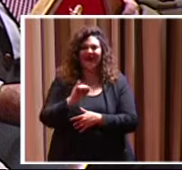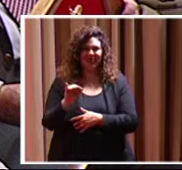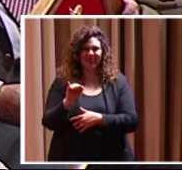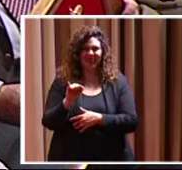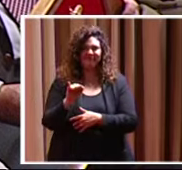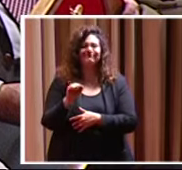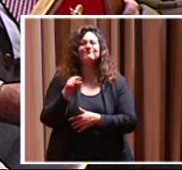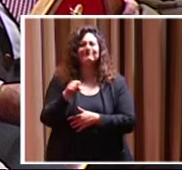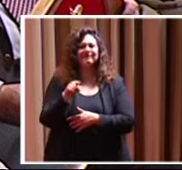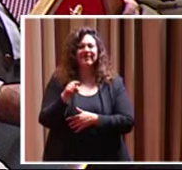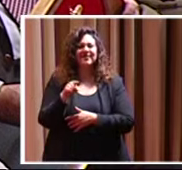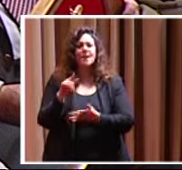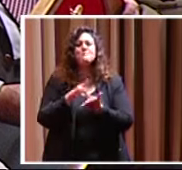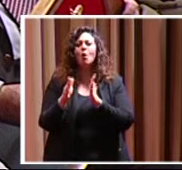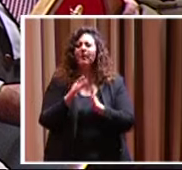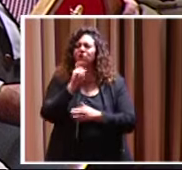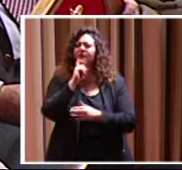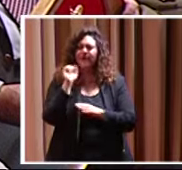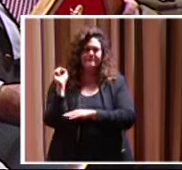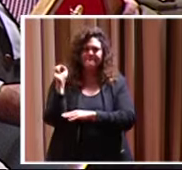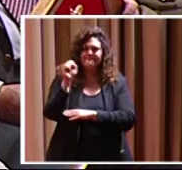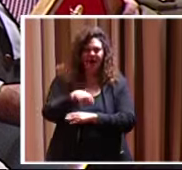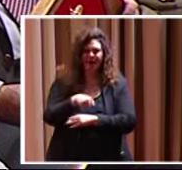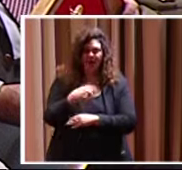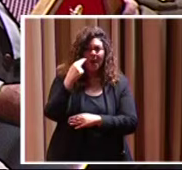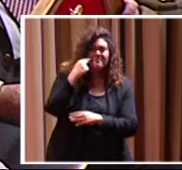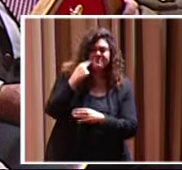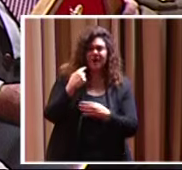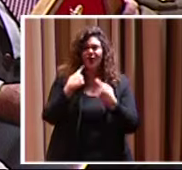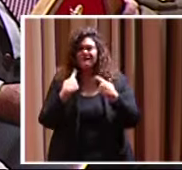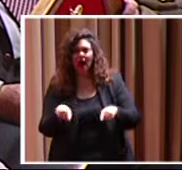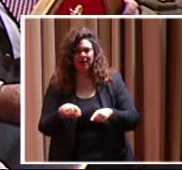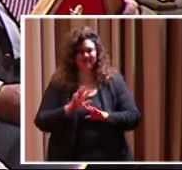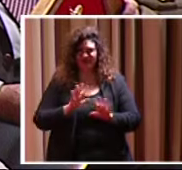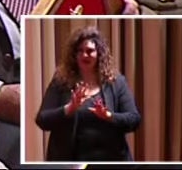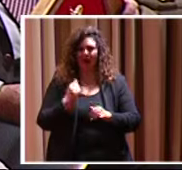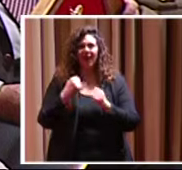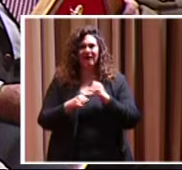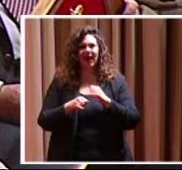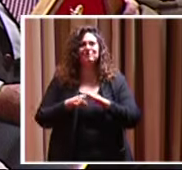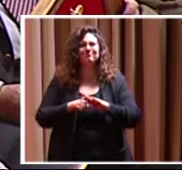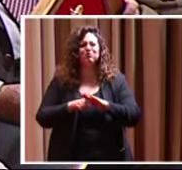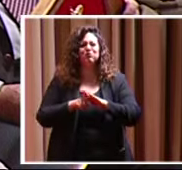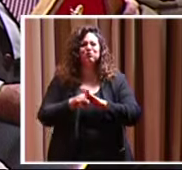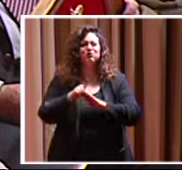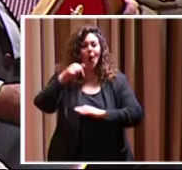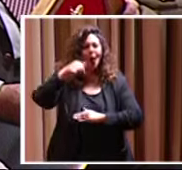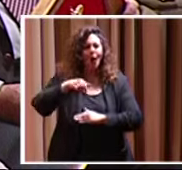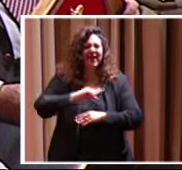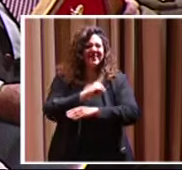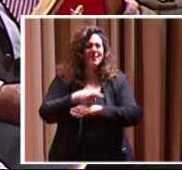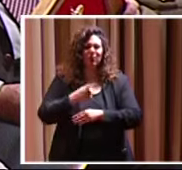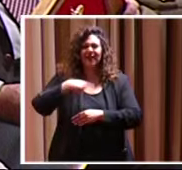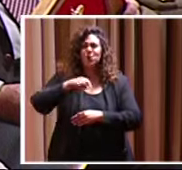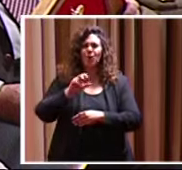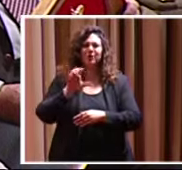superar momentos de dificultad, que no temió a ese fracaso y eso le ha hecho cada vez más grande, siendo hoy una de las mejores deportistas de